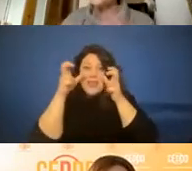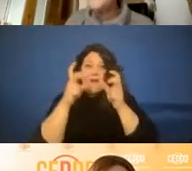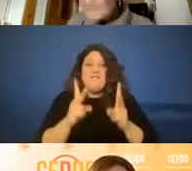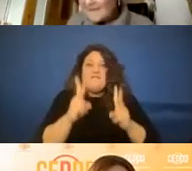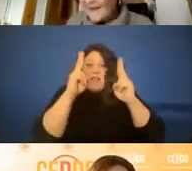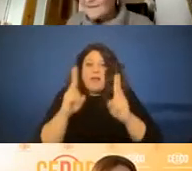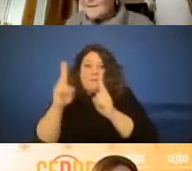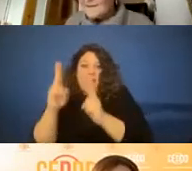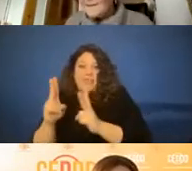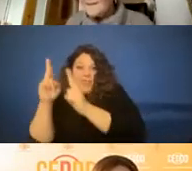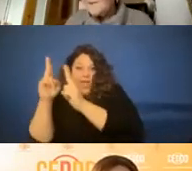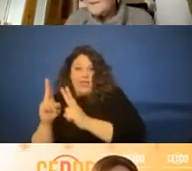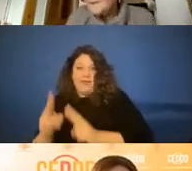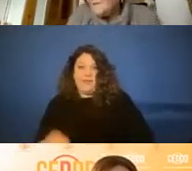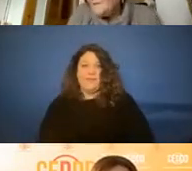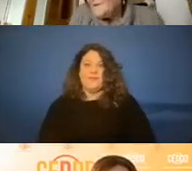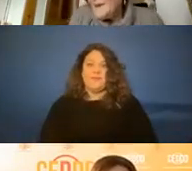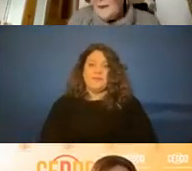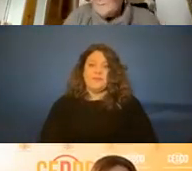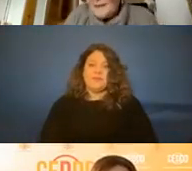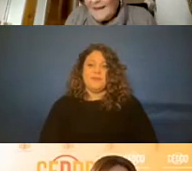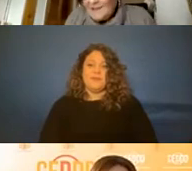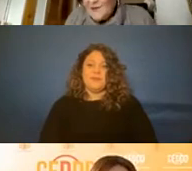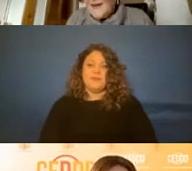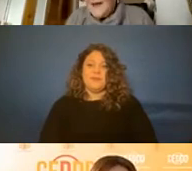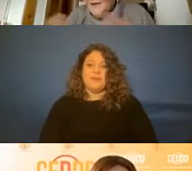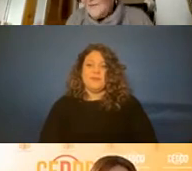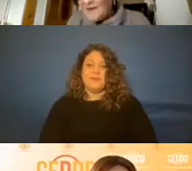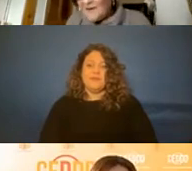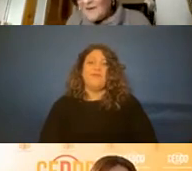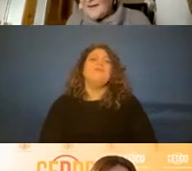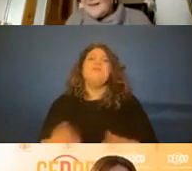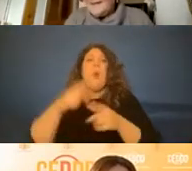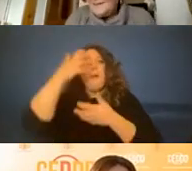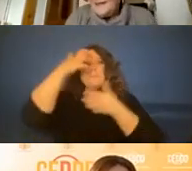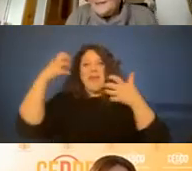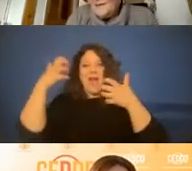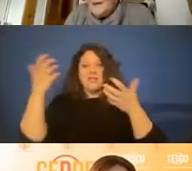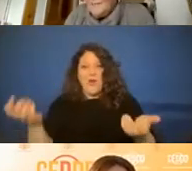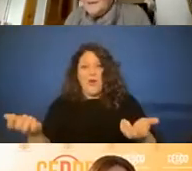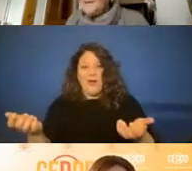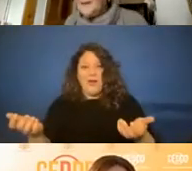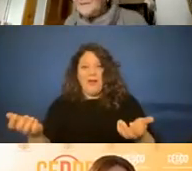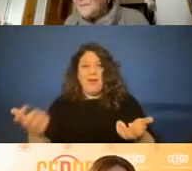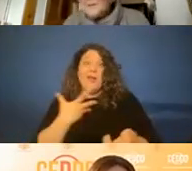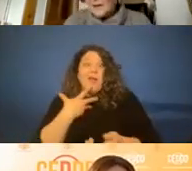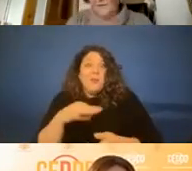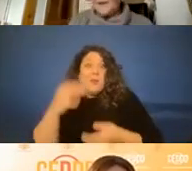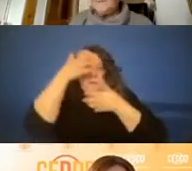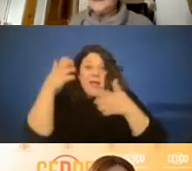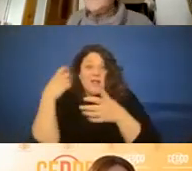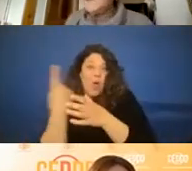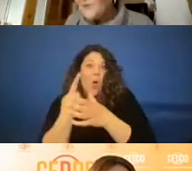como cubista. Evidentemente, Picasso a lo mejor tenía un trastorno del espectro del autismo porque